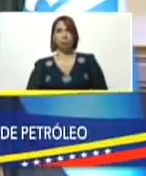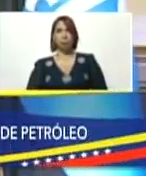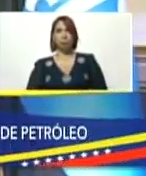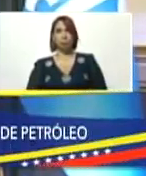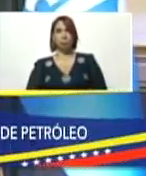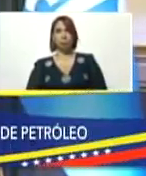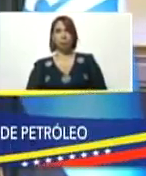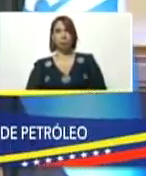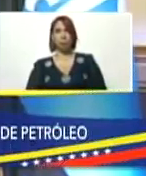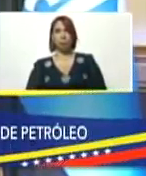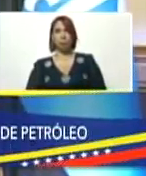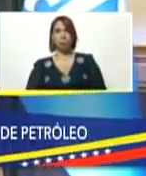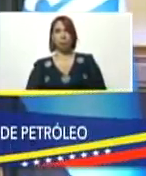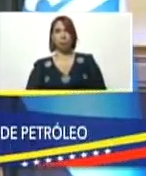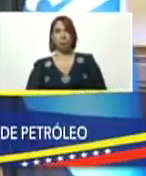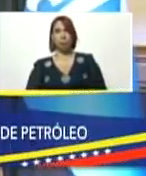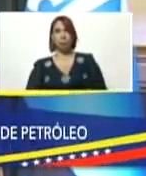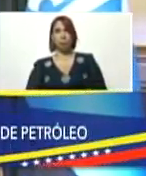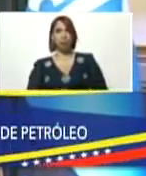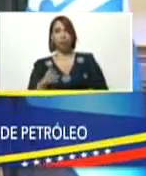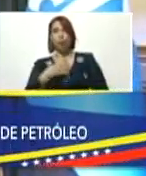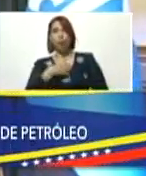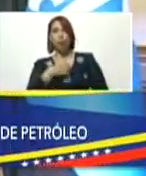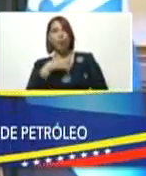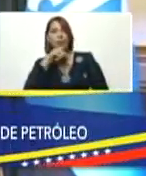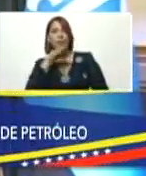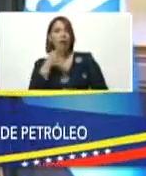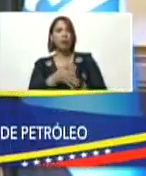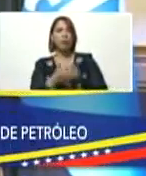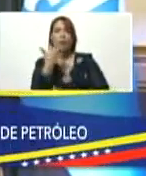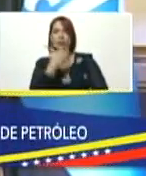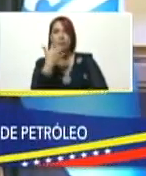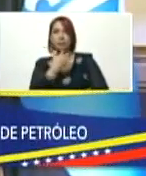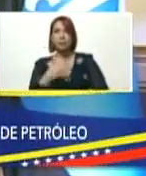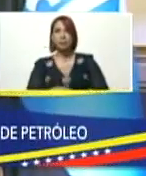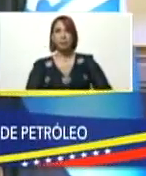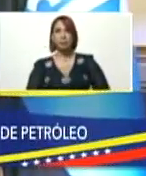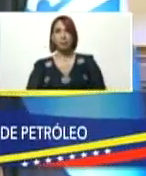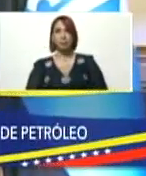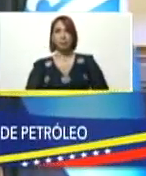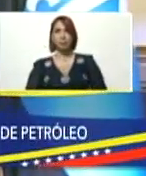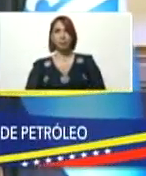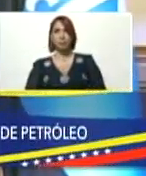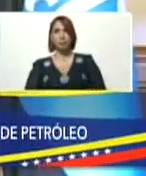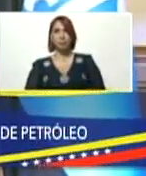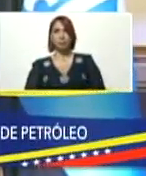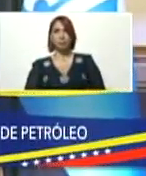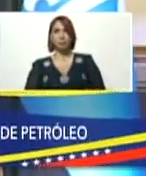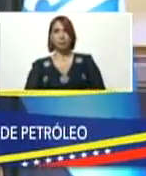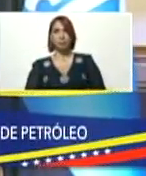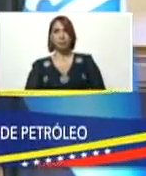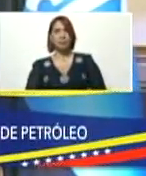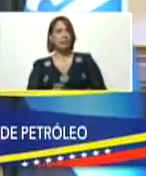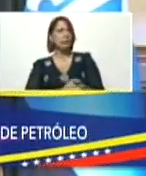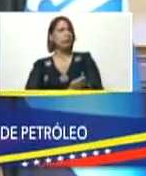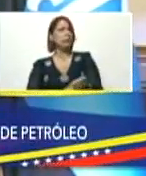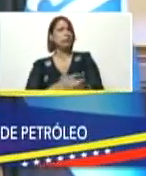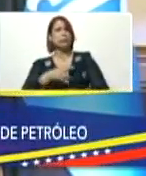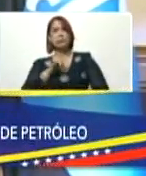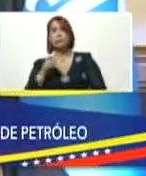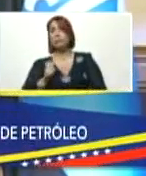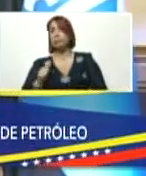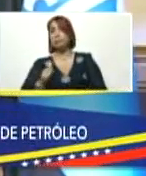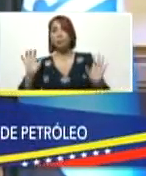No puede hablar de la risa este. ¿Qué dice María Quijada? No tiene... ¿Qué dice? Árdale a quien le arda.